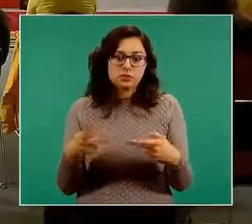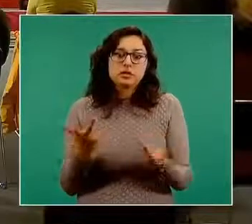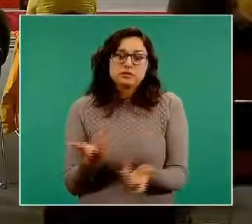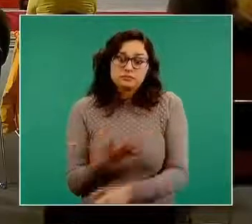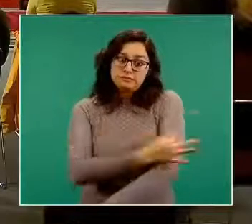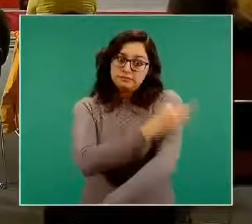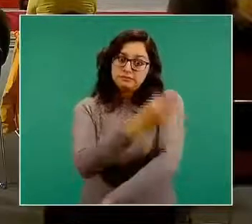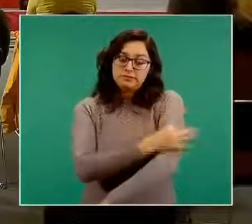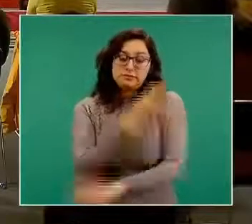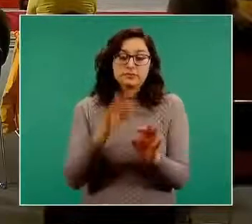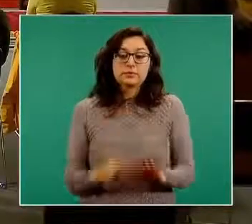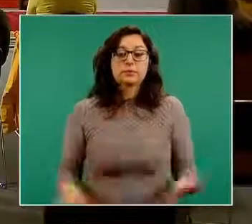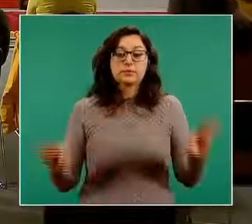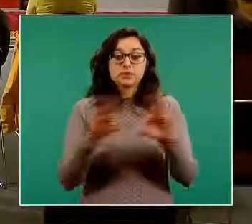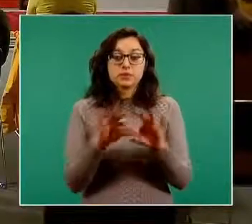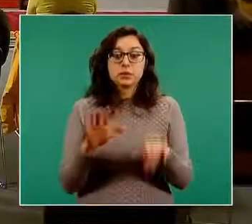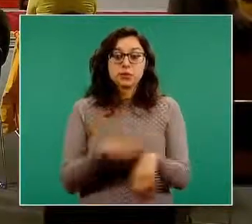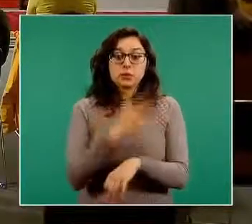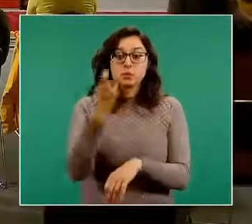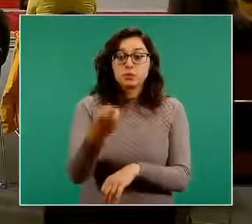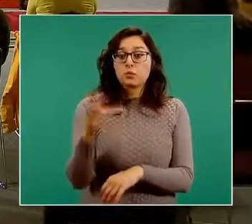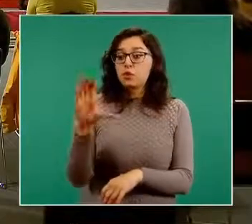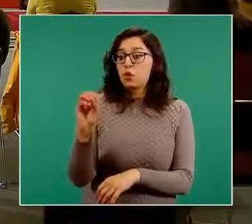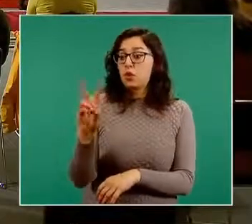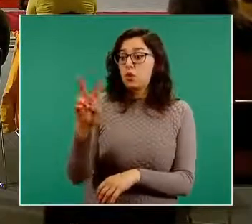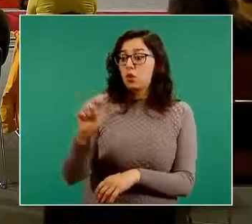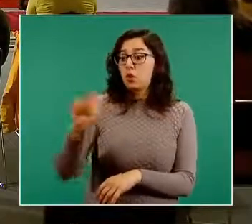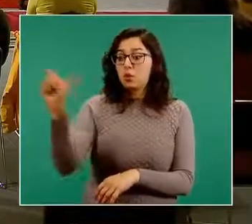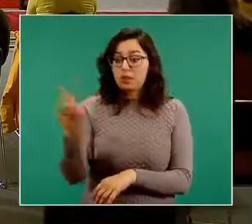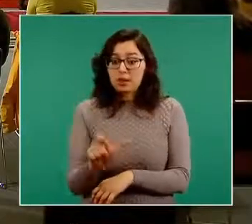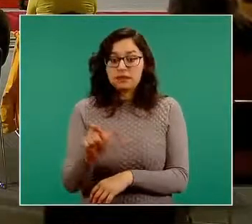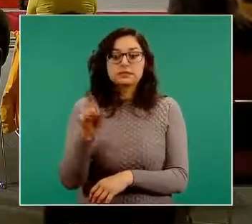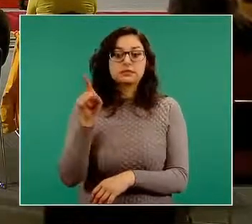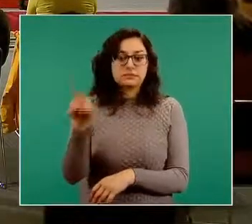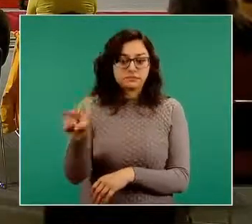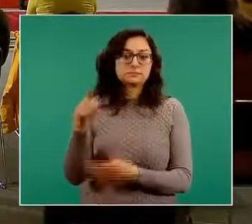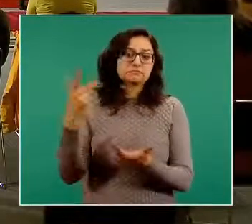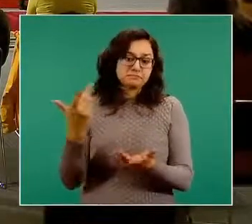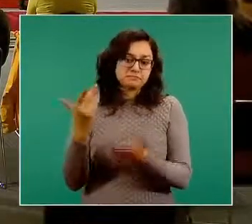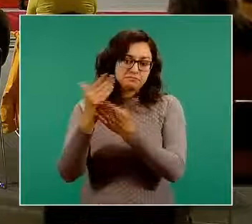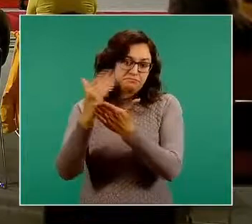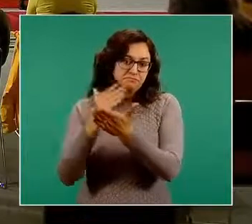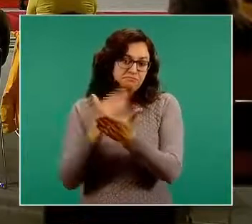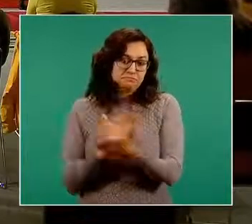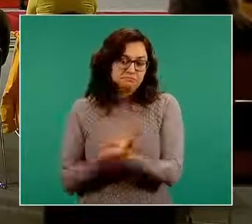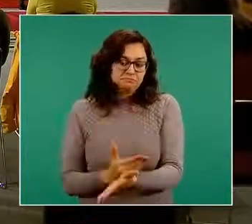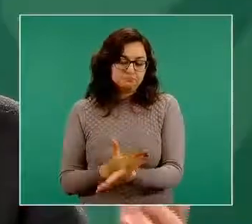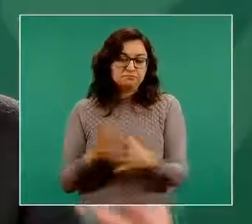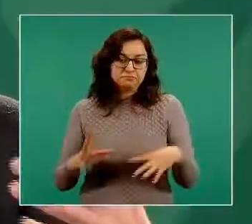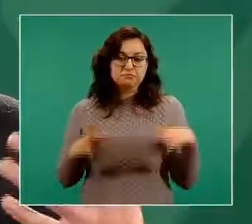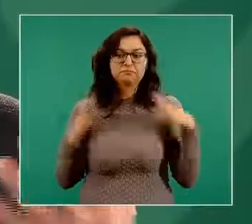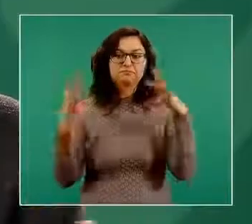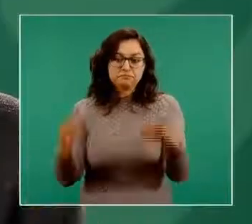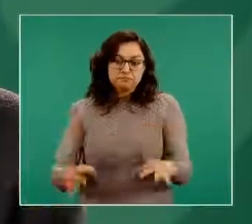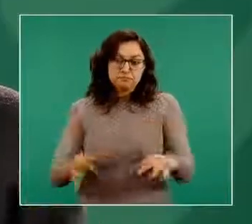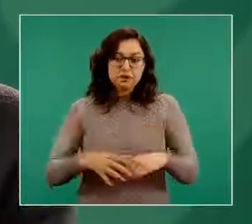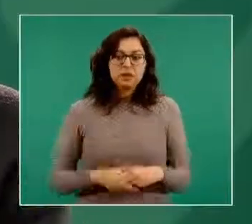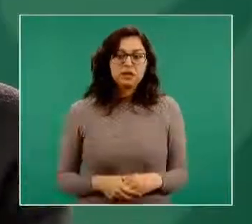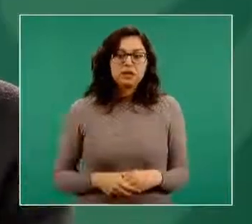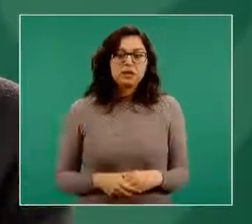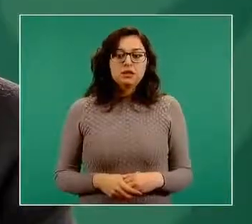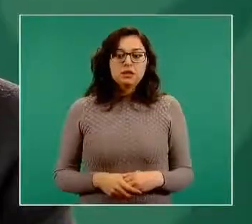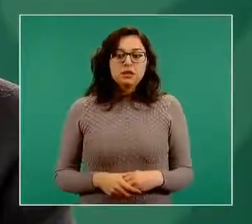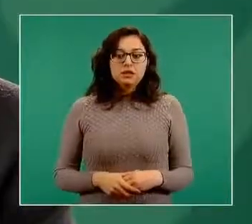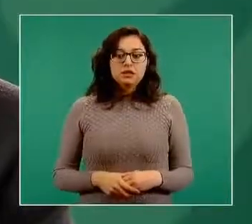vacunas. Y COVAX empata exactamente con este tipo de mecanismos. Entonces, se abrió la primera